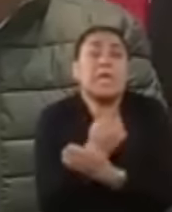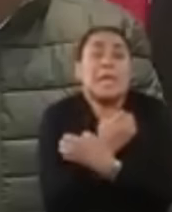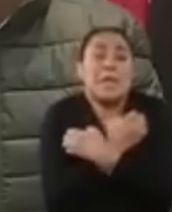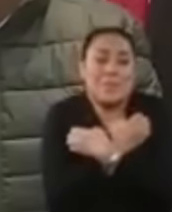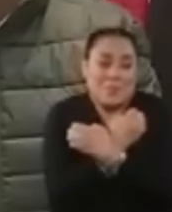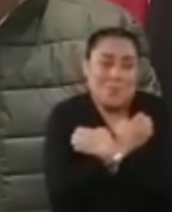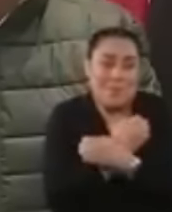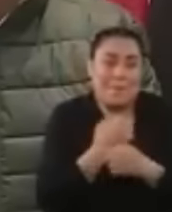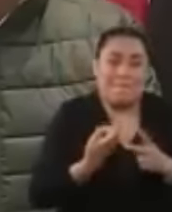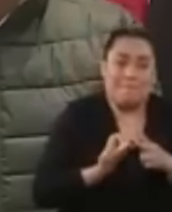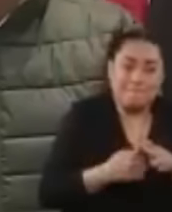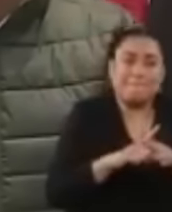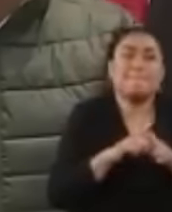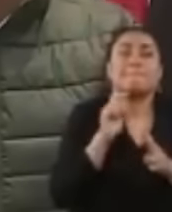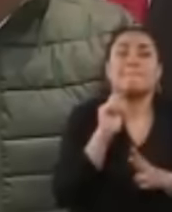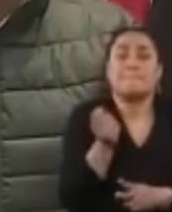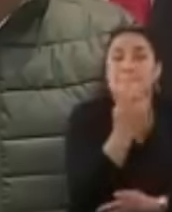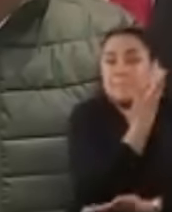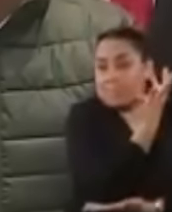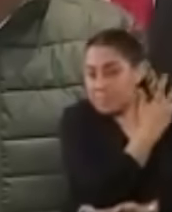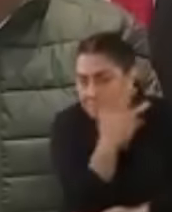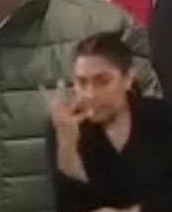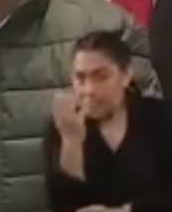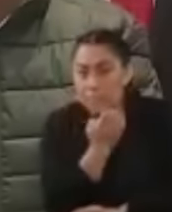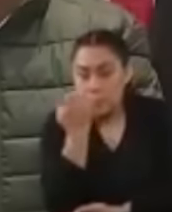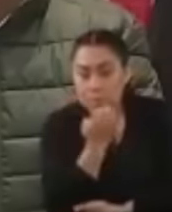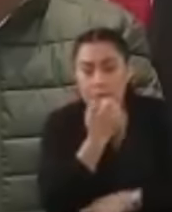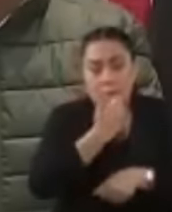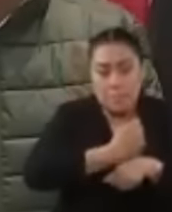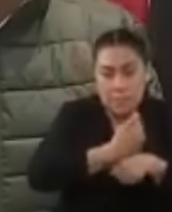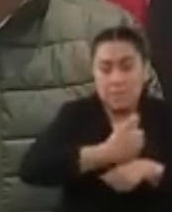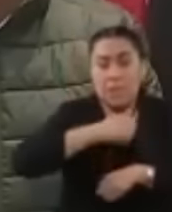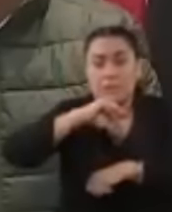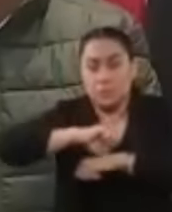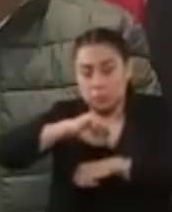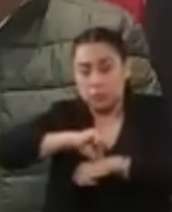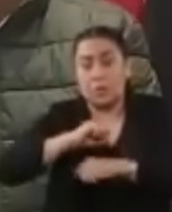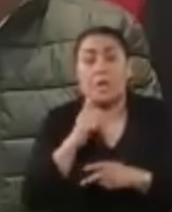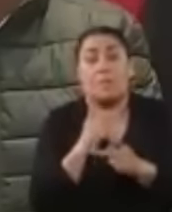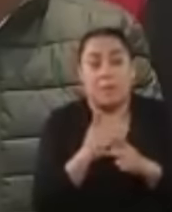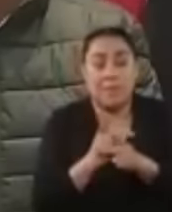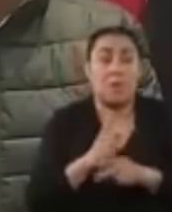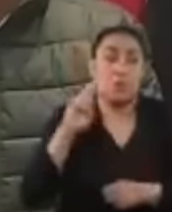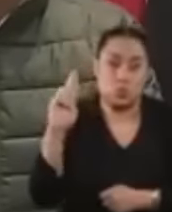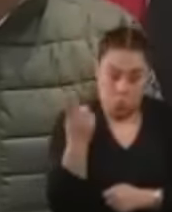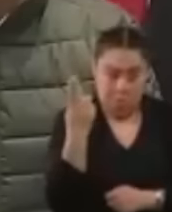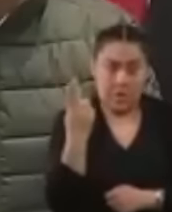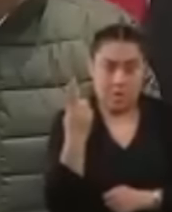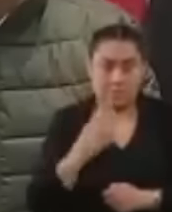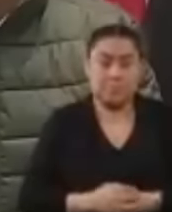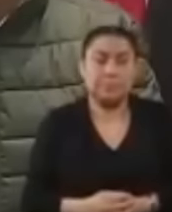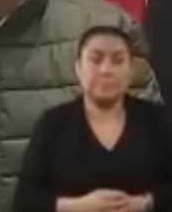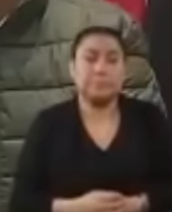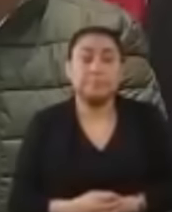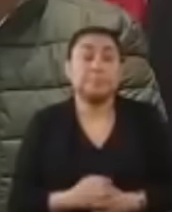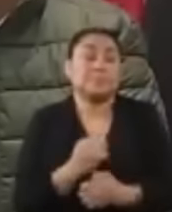inicial, preescolar, primaria, secundaria, media superior y superior. La